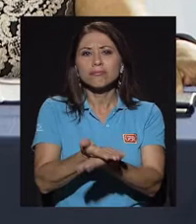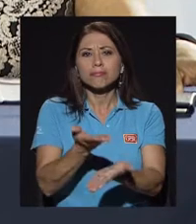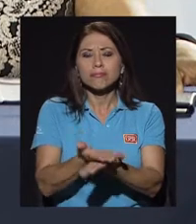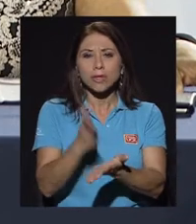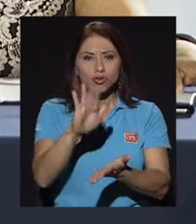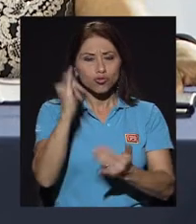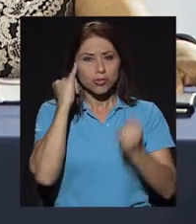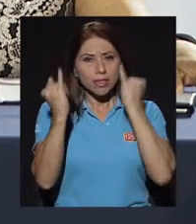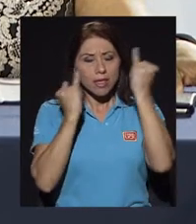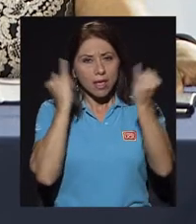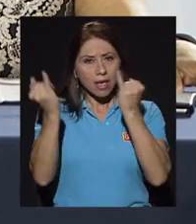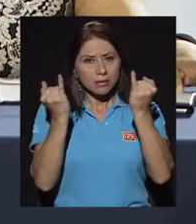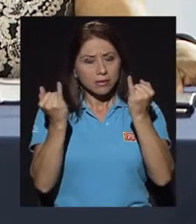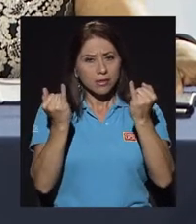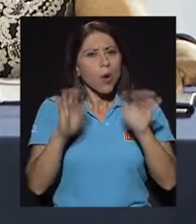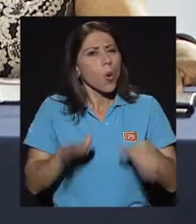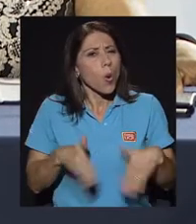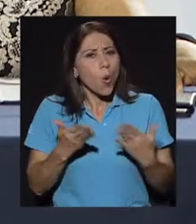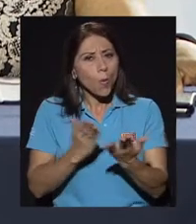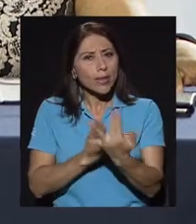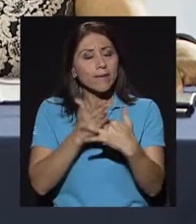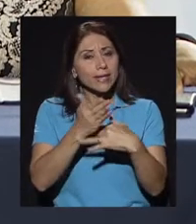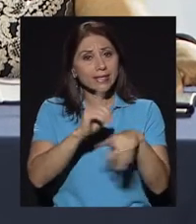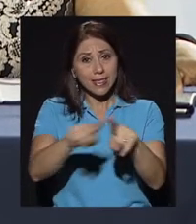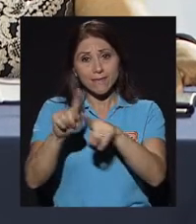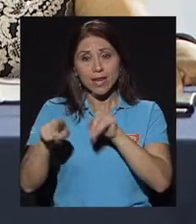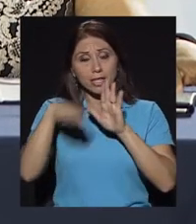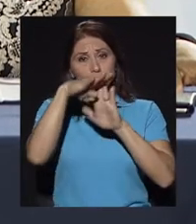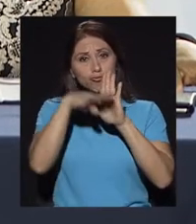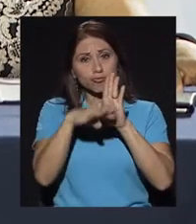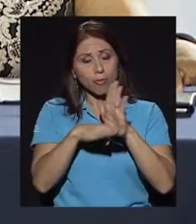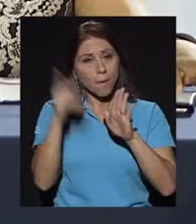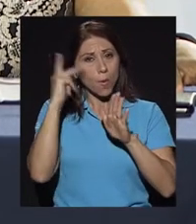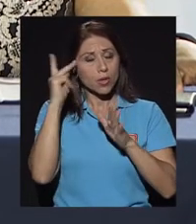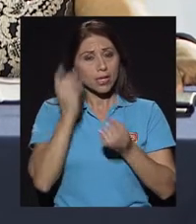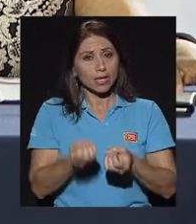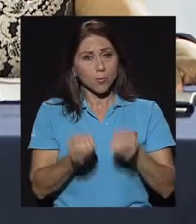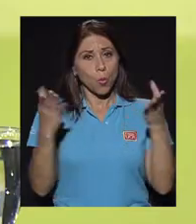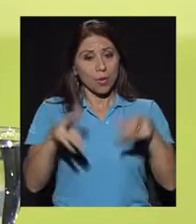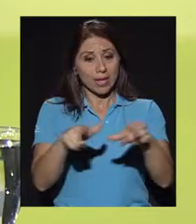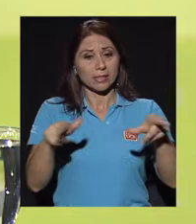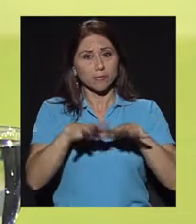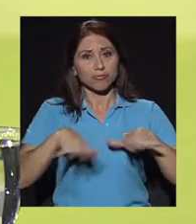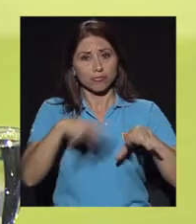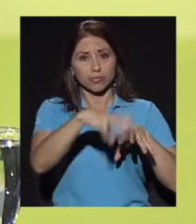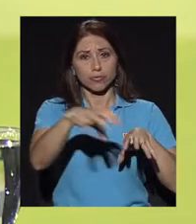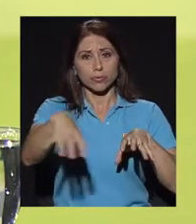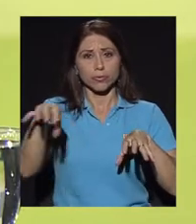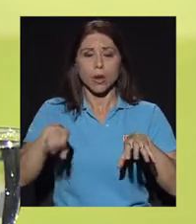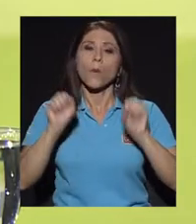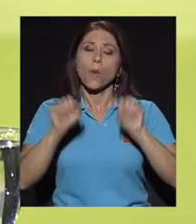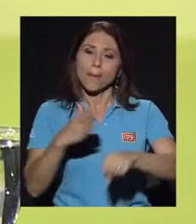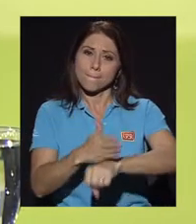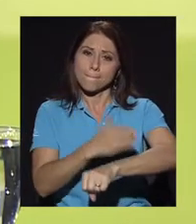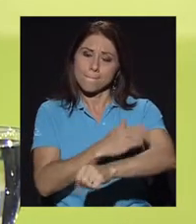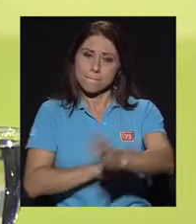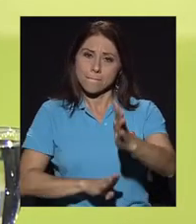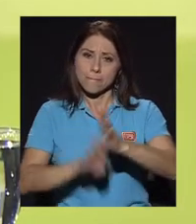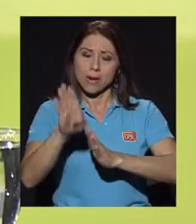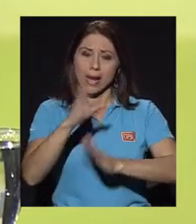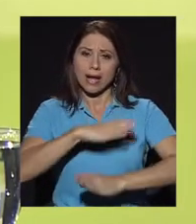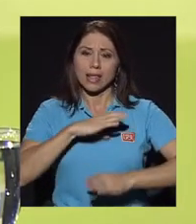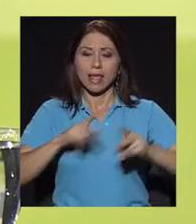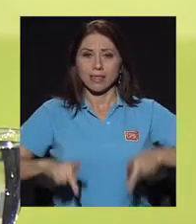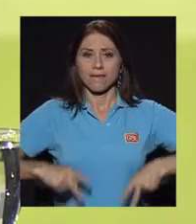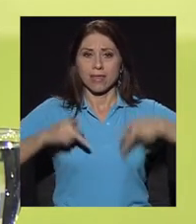sus ideas de cómo, mediante la definición de políticas públicas a nivel local, se puede mejorar la calidad de vida de las y